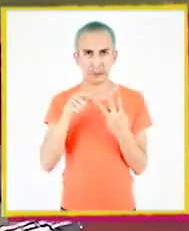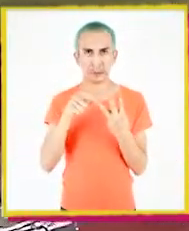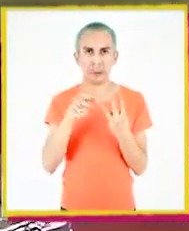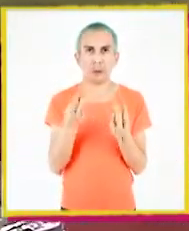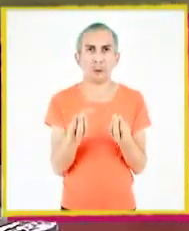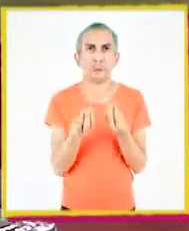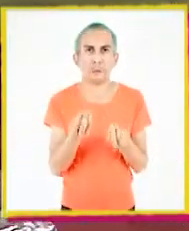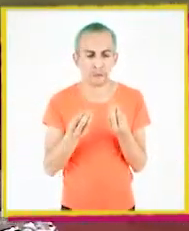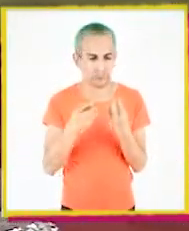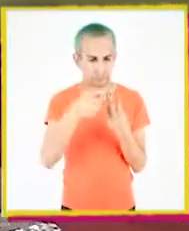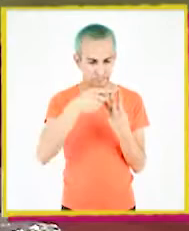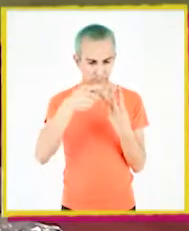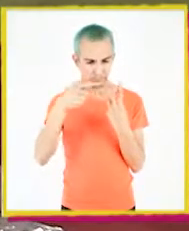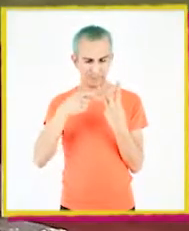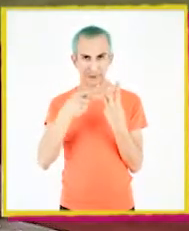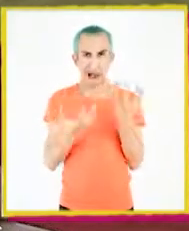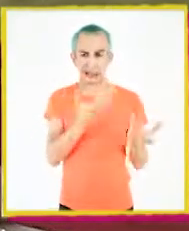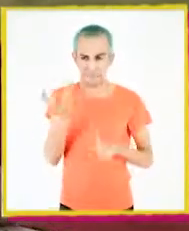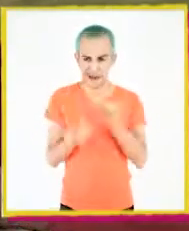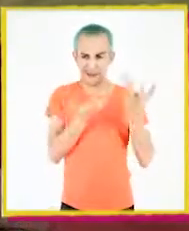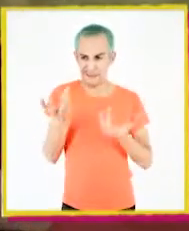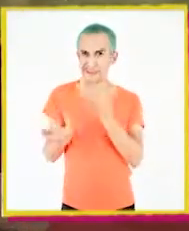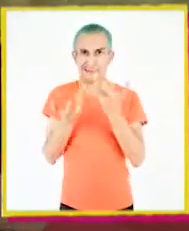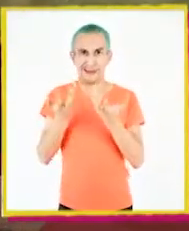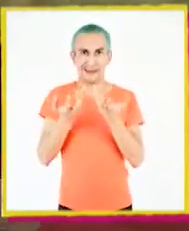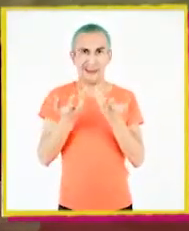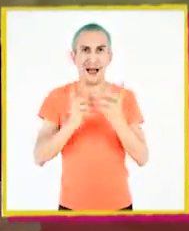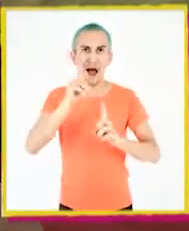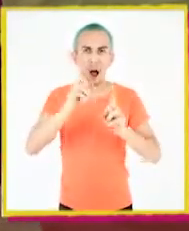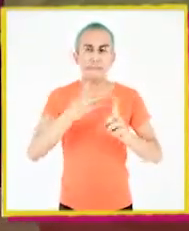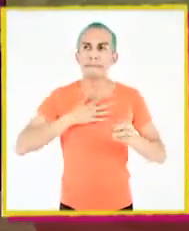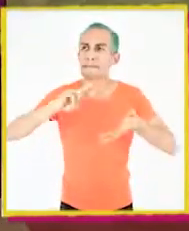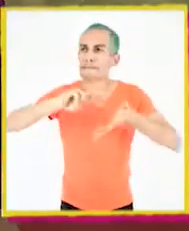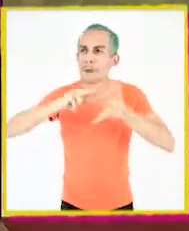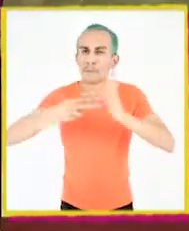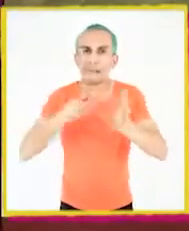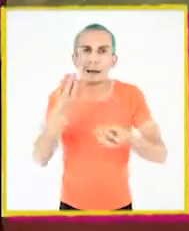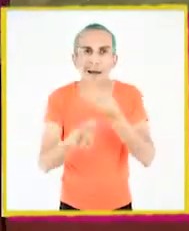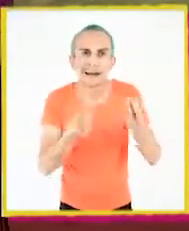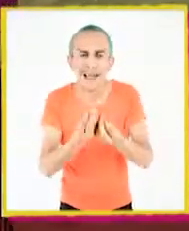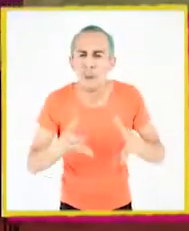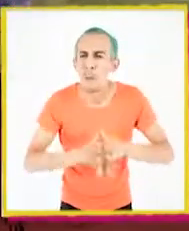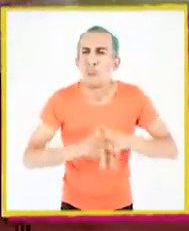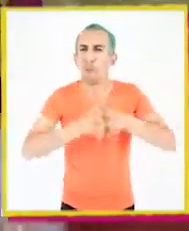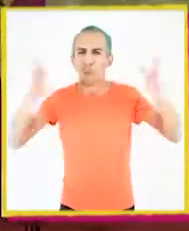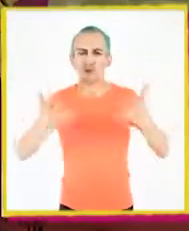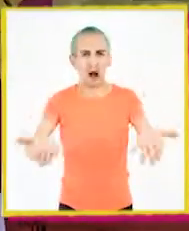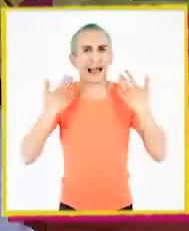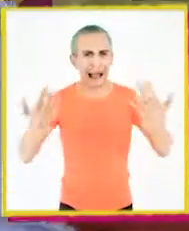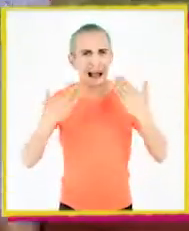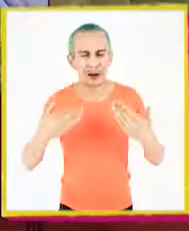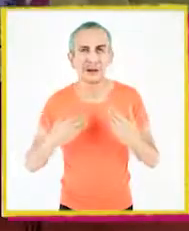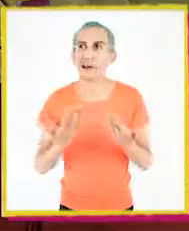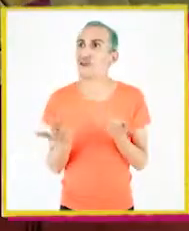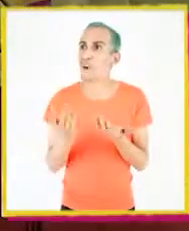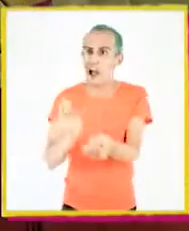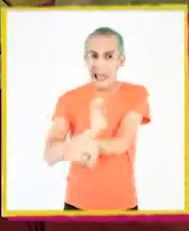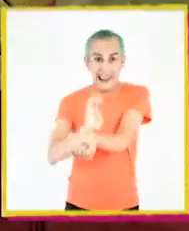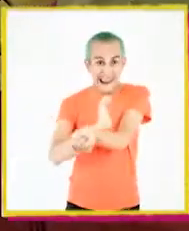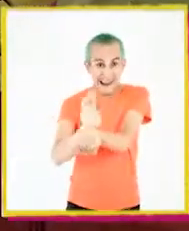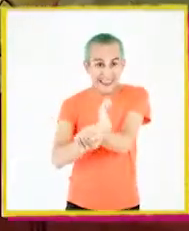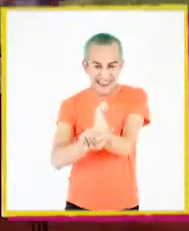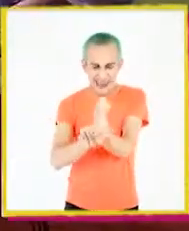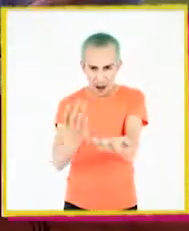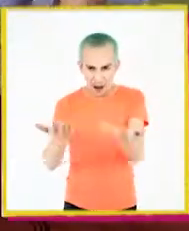Es evidente, en todos los casos se quemó algo. Entonces, mis problemas claramente se deben al exceso de calor. Es como si la